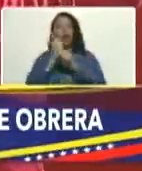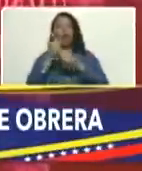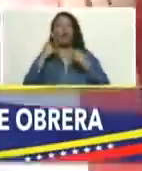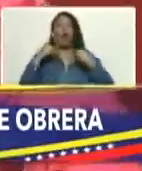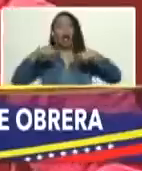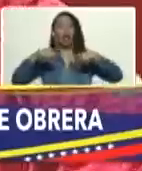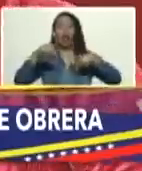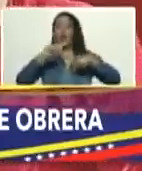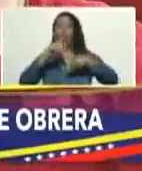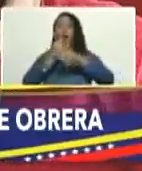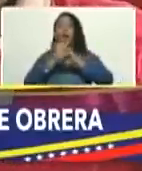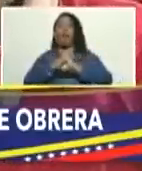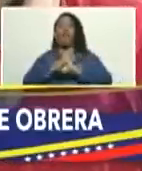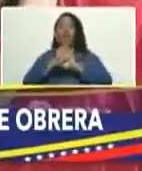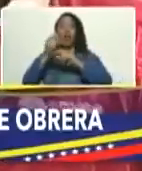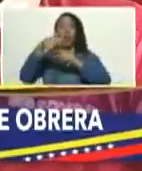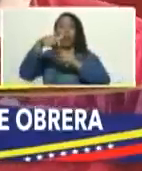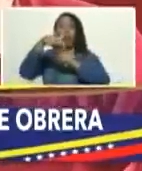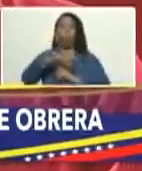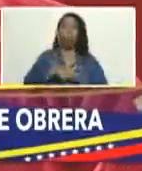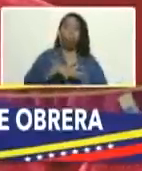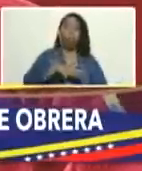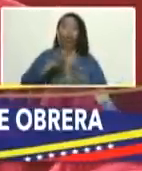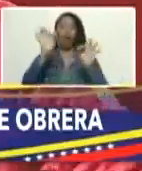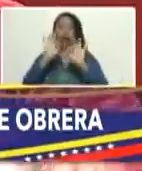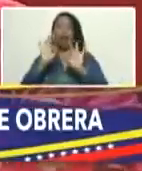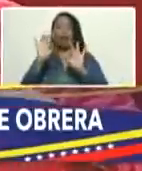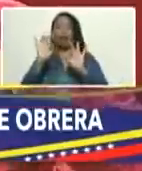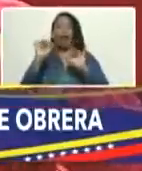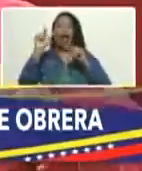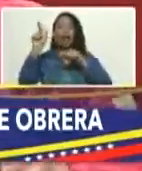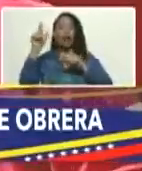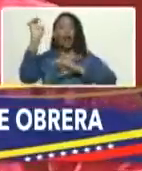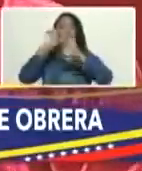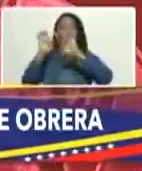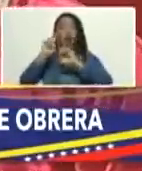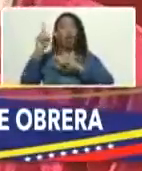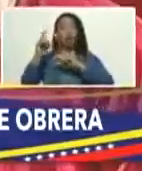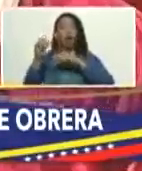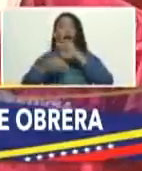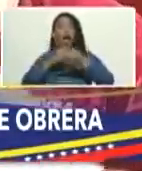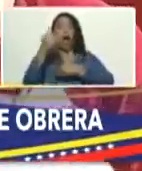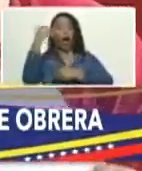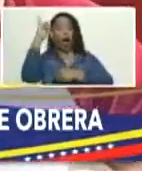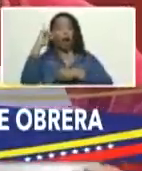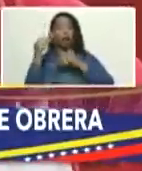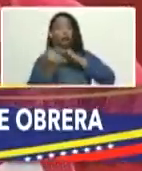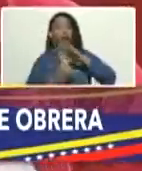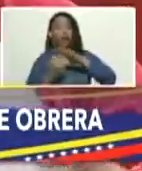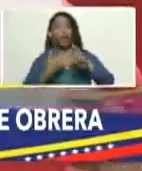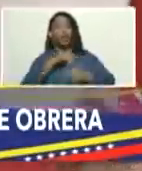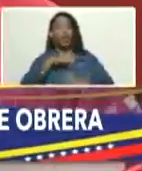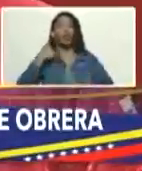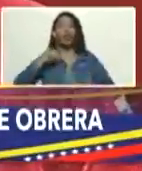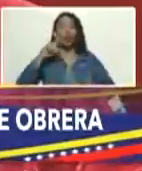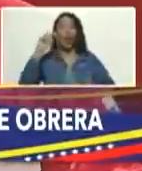esto no se terminara de hundir, compañero. Eso hay que evaluarlo y eso hay que instrumentalizarlo. Por eso es que nosotros le solicitamos